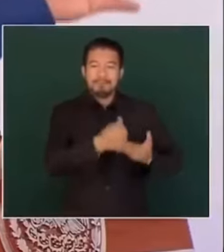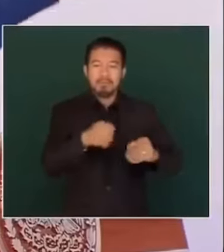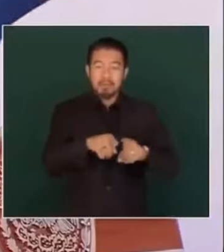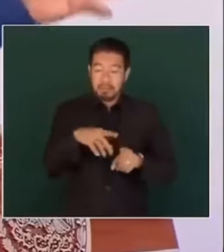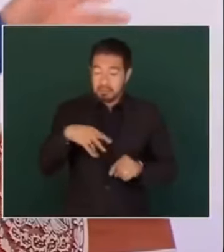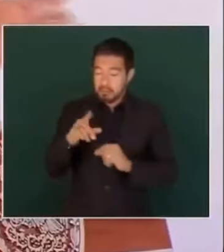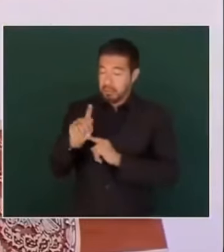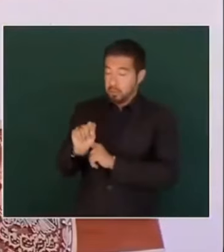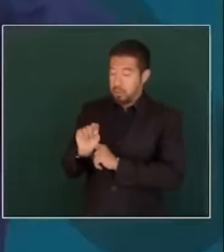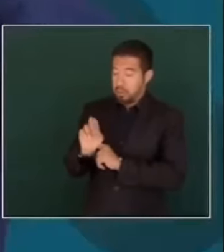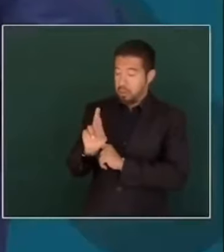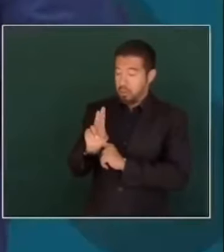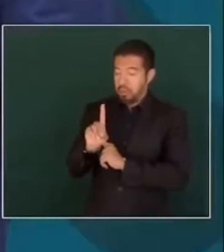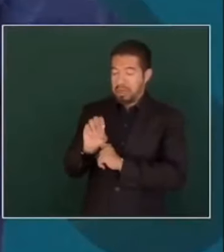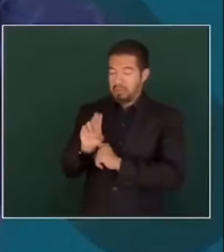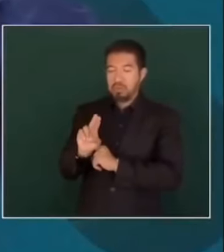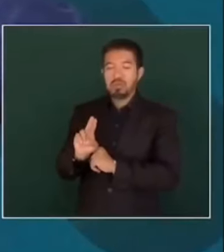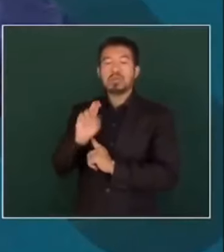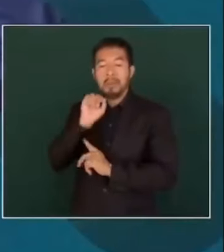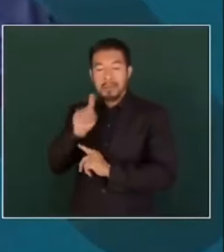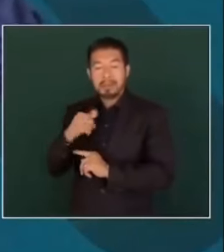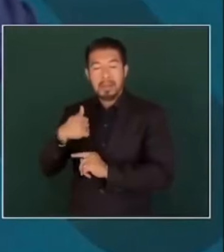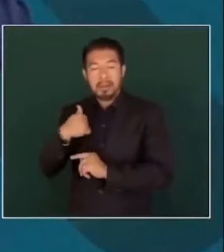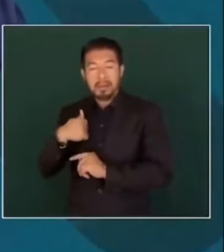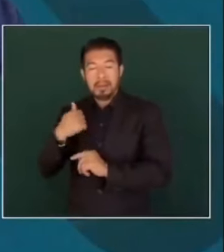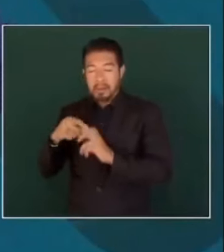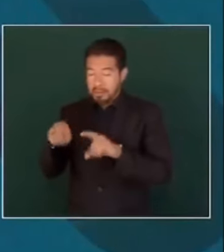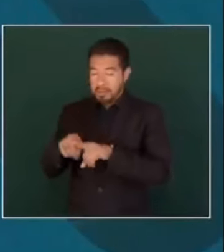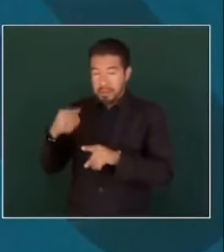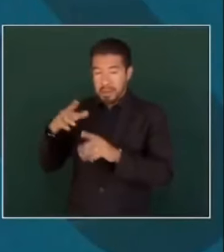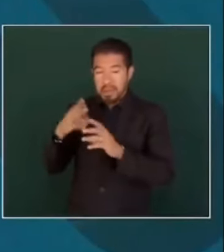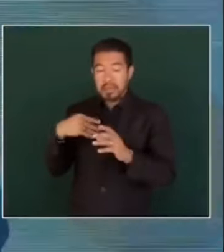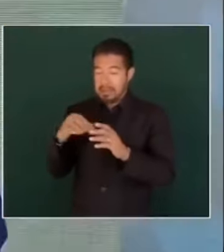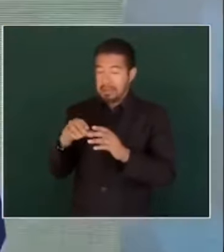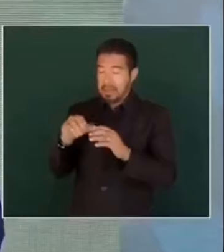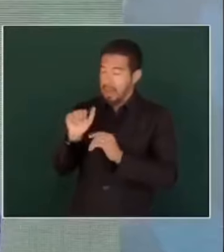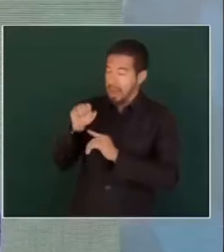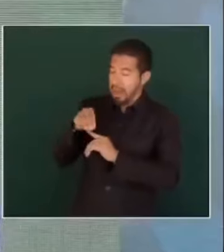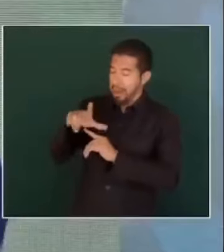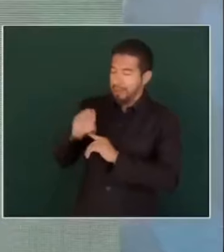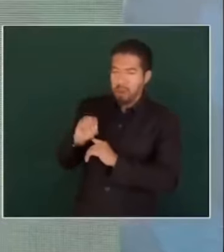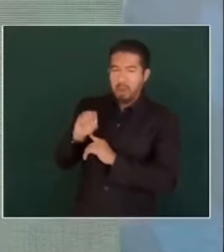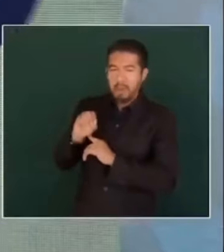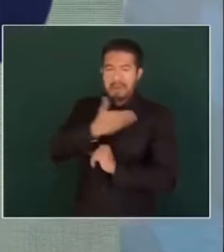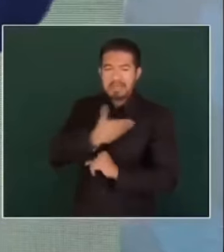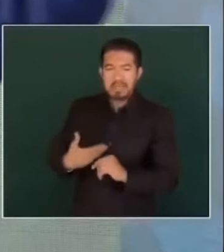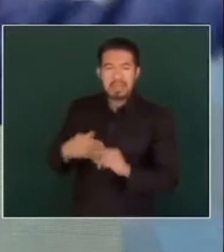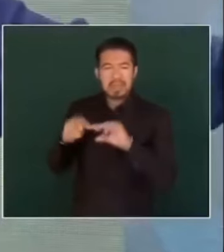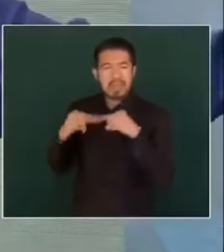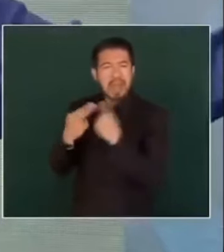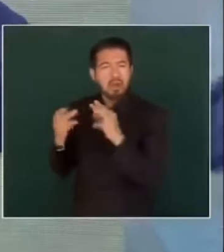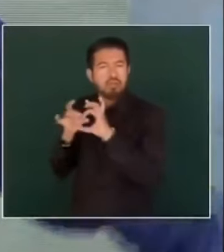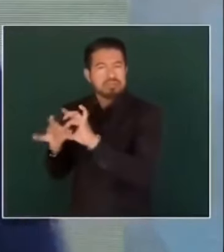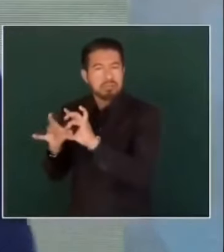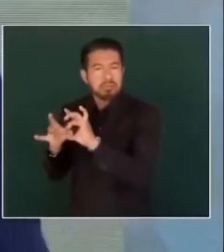conociera la campaña de AMLO, presidente narco. Ellos tienen la forma